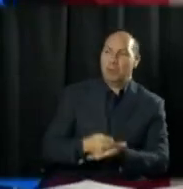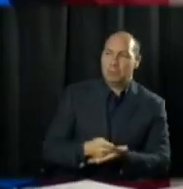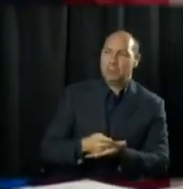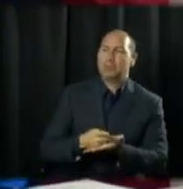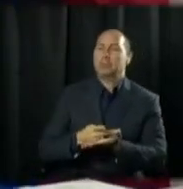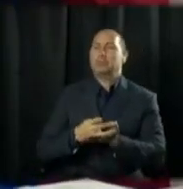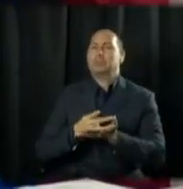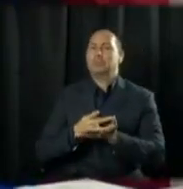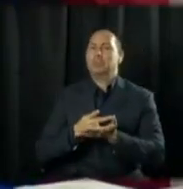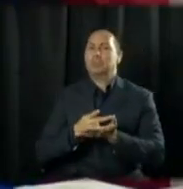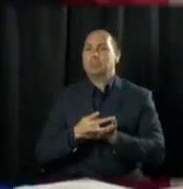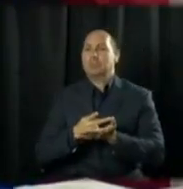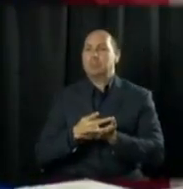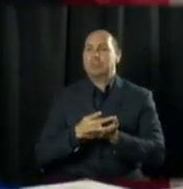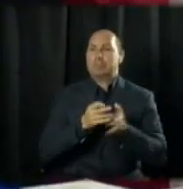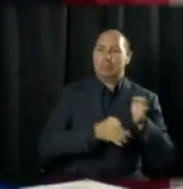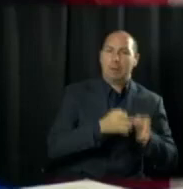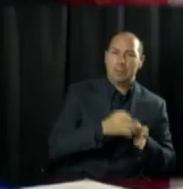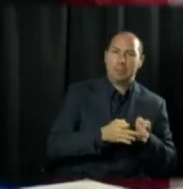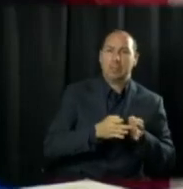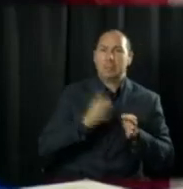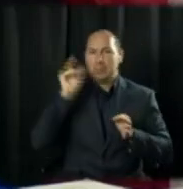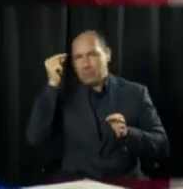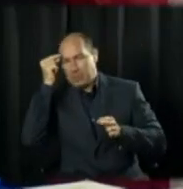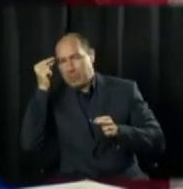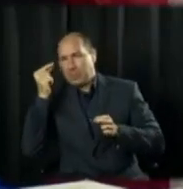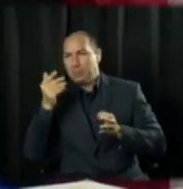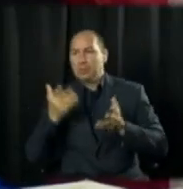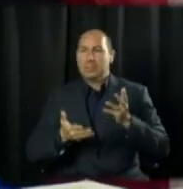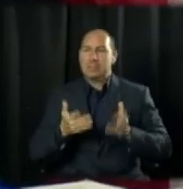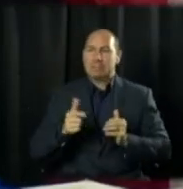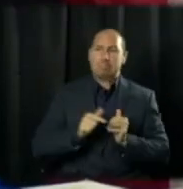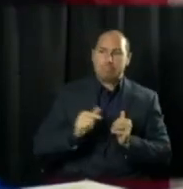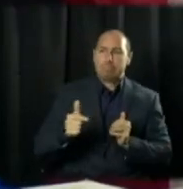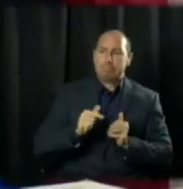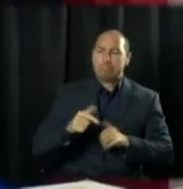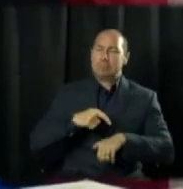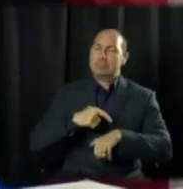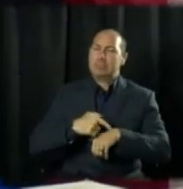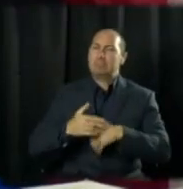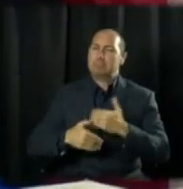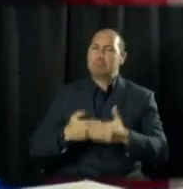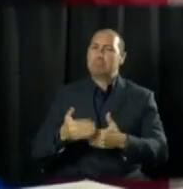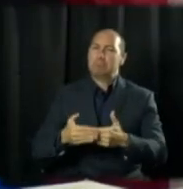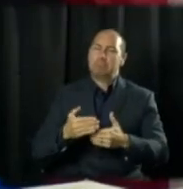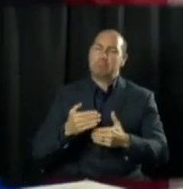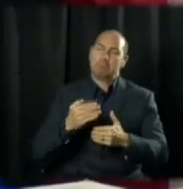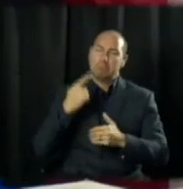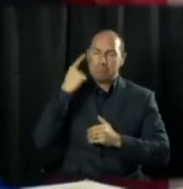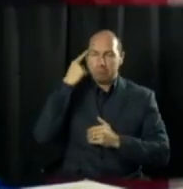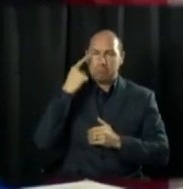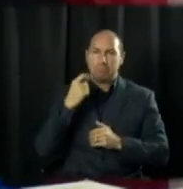de confirmación de Lela. Así que es un asunto de equilibrio. Gracias.